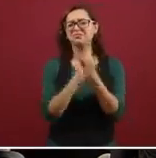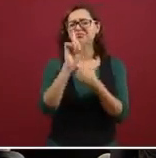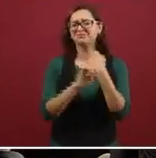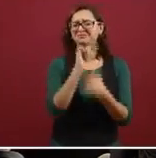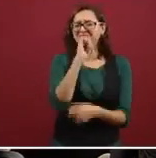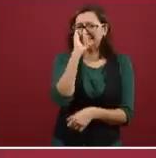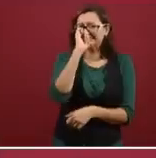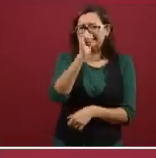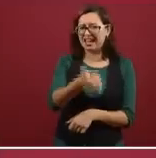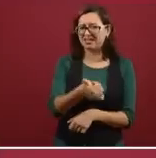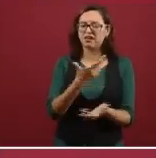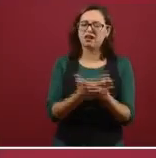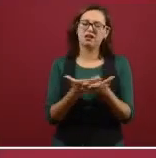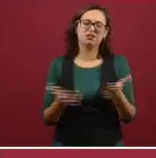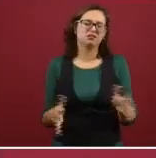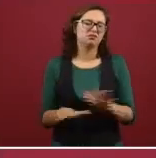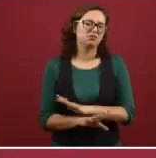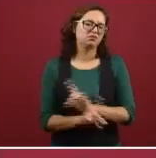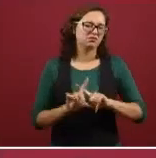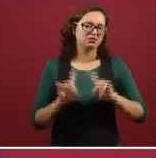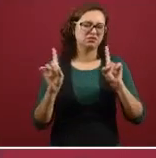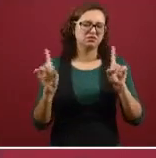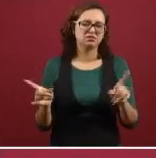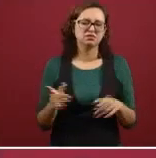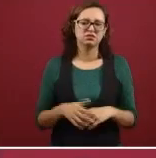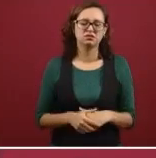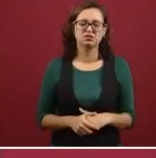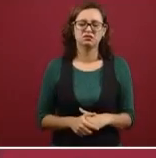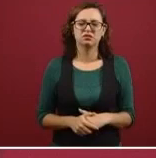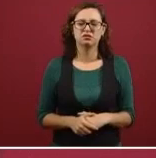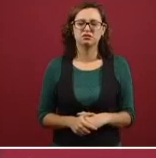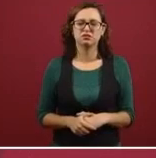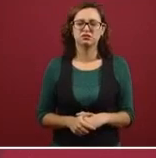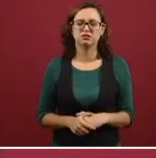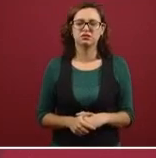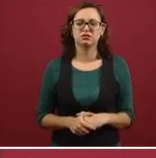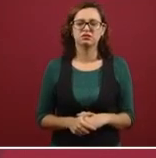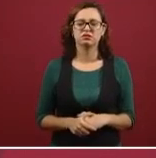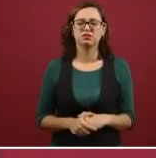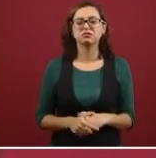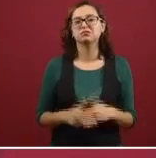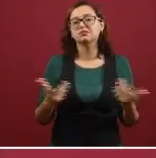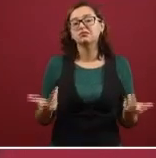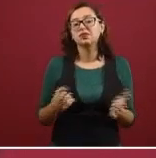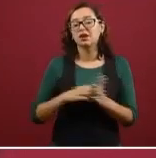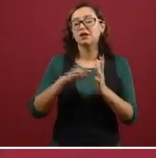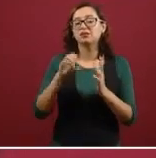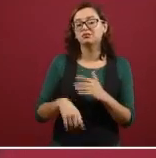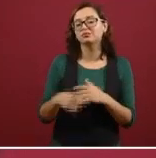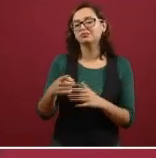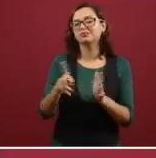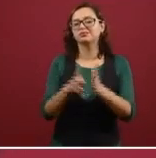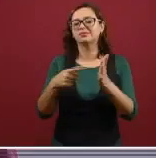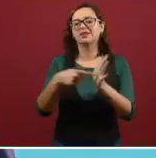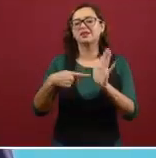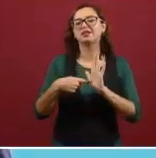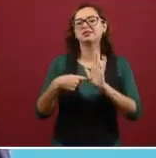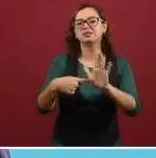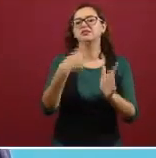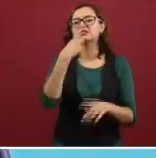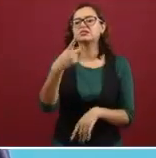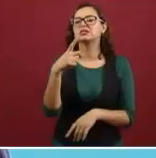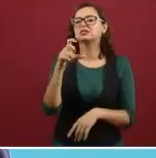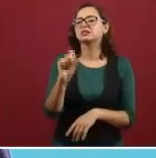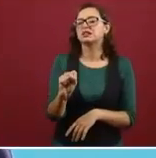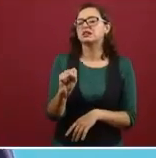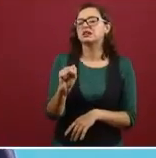que el Wall Street Journal saca un editorial diciendo que con la salida del